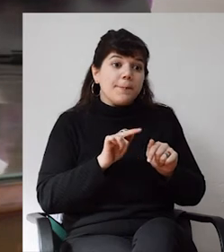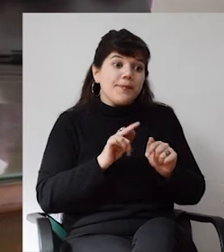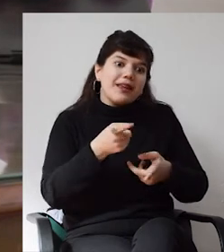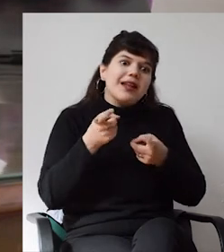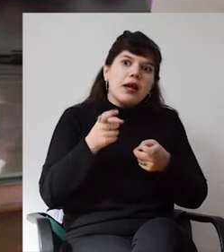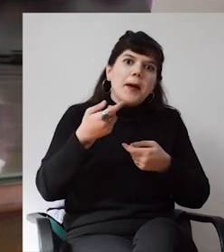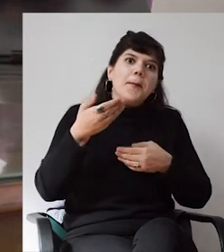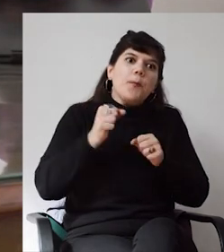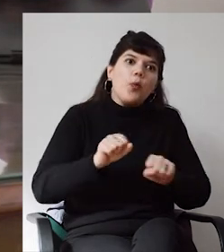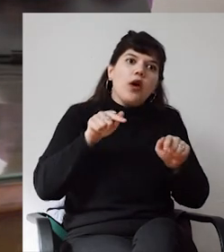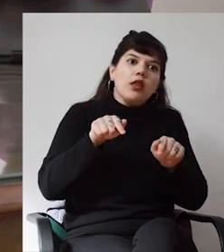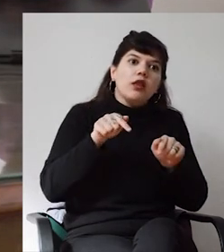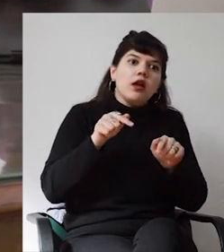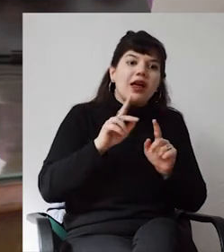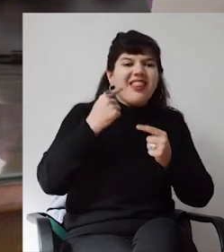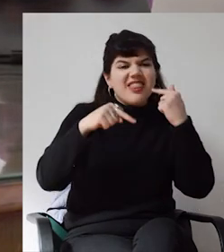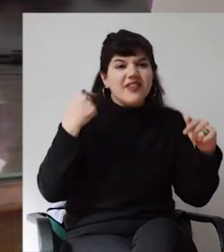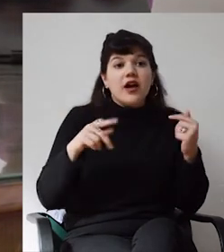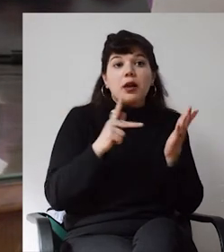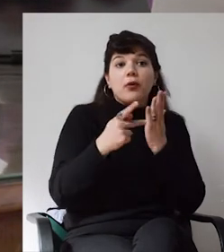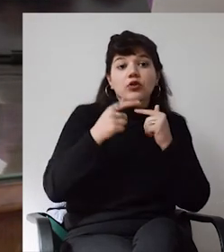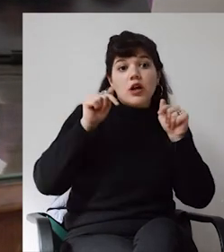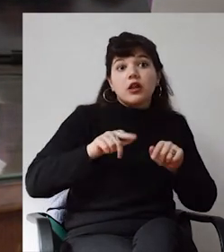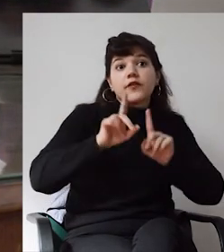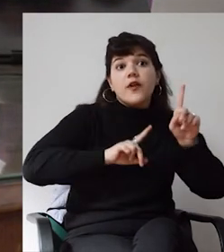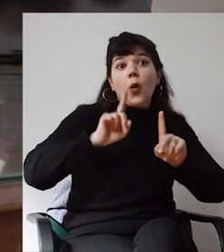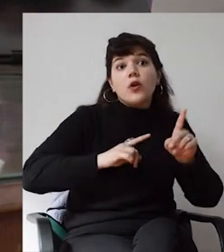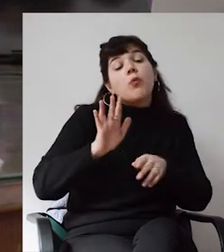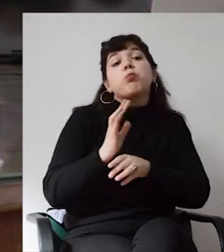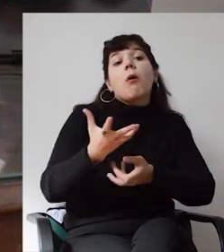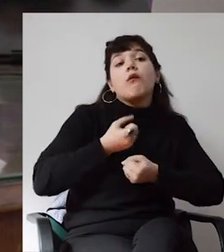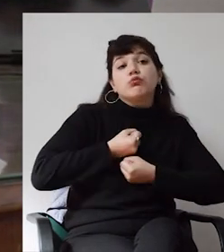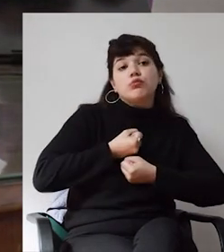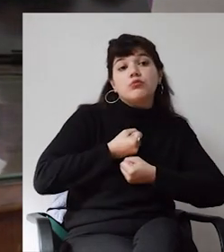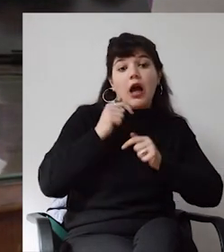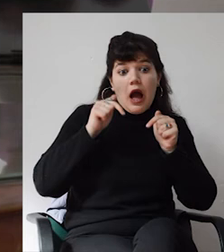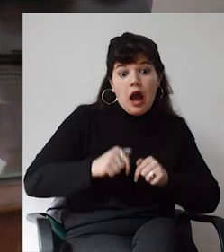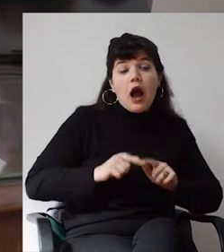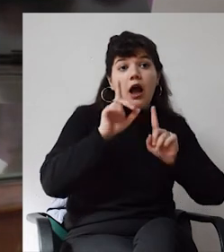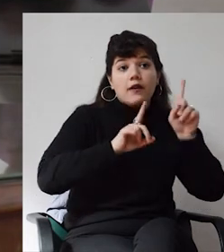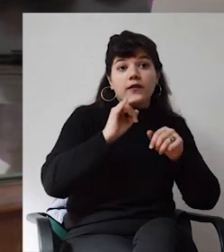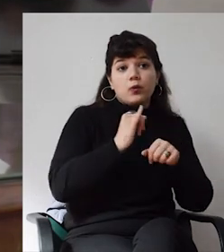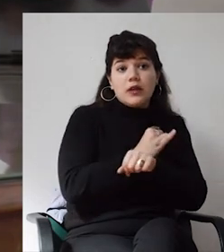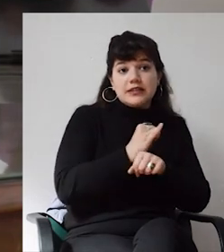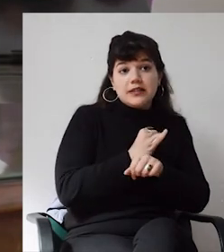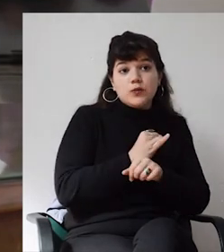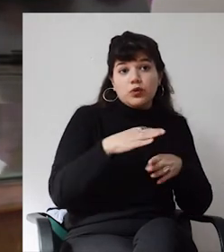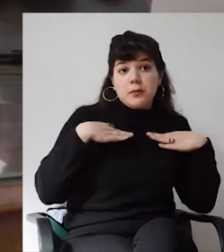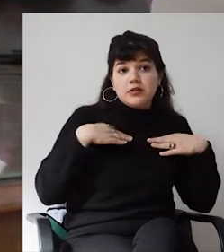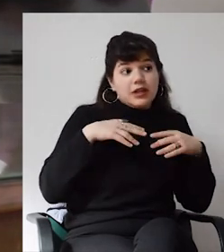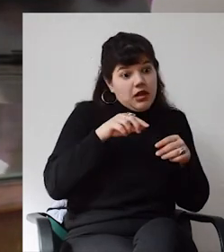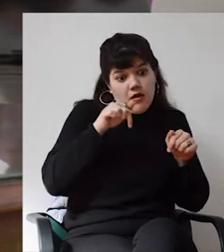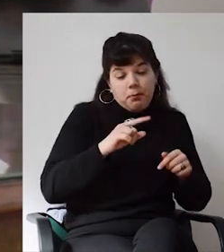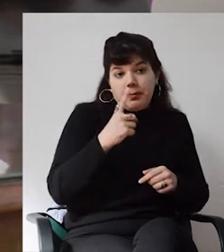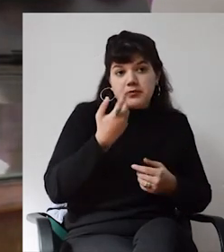Y que es un paraguas que permite a los distintos proyectos universitarios cobijarnos allí. El del ISEF es uno.